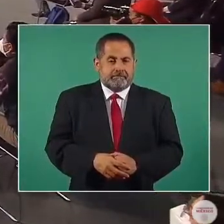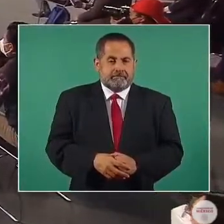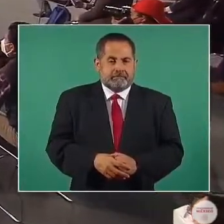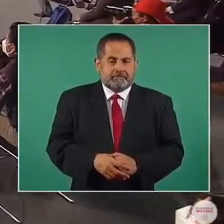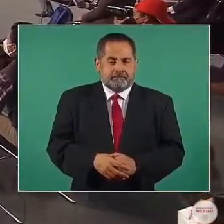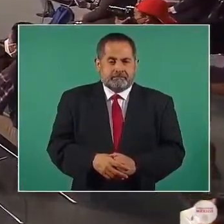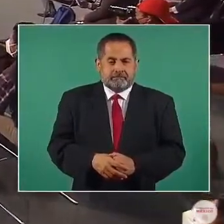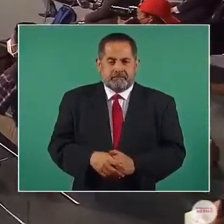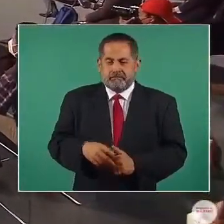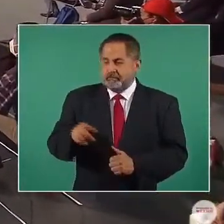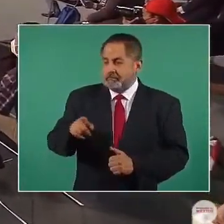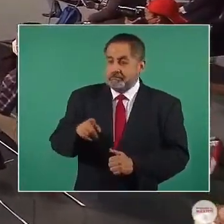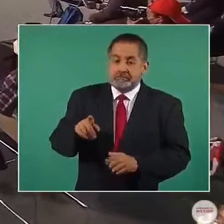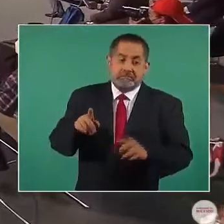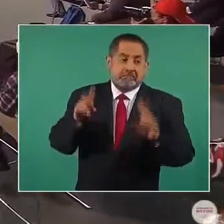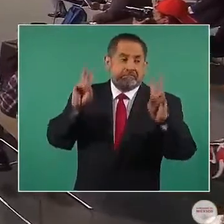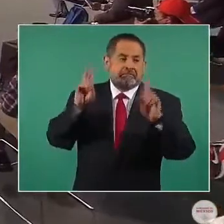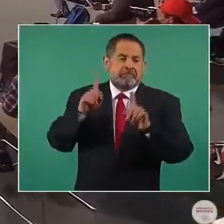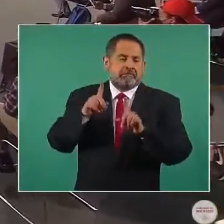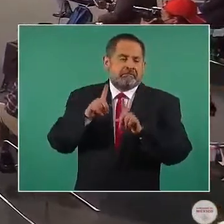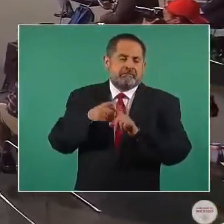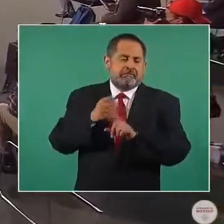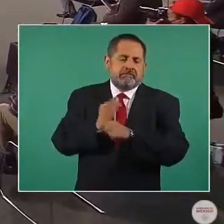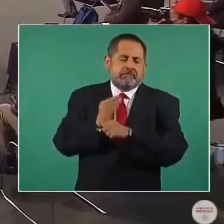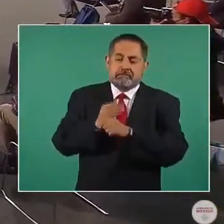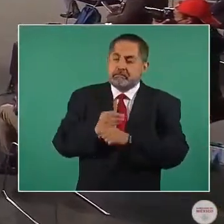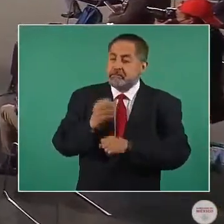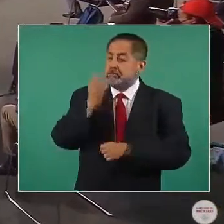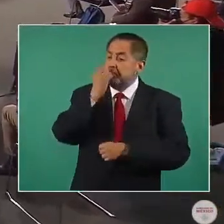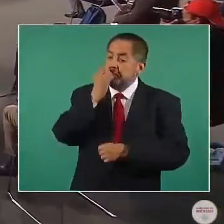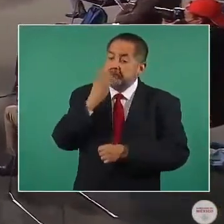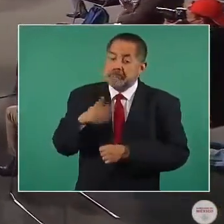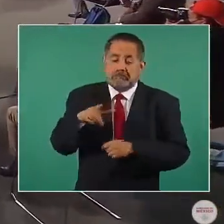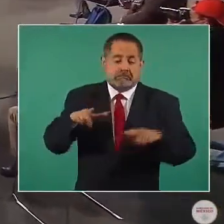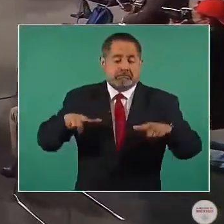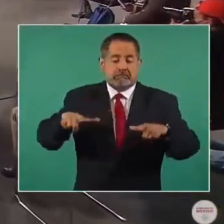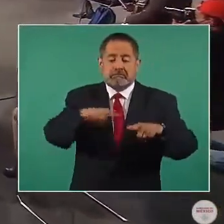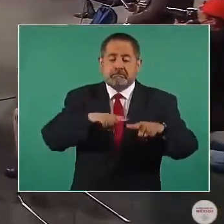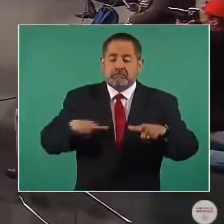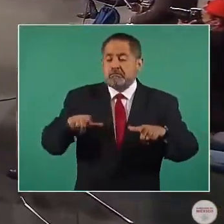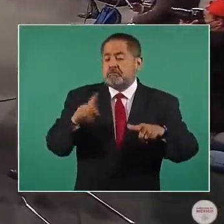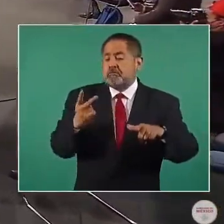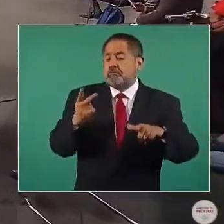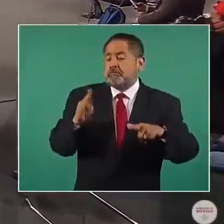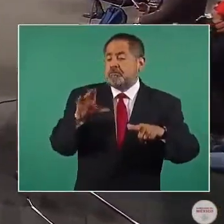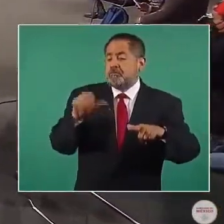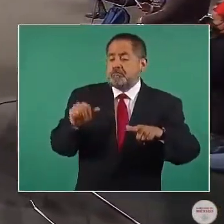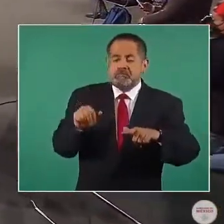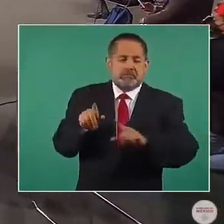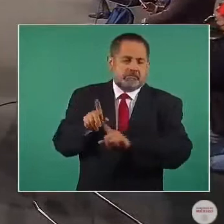Les está quedando padre el lago de Dos Bocas.